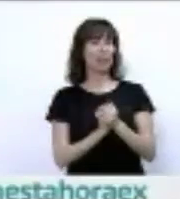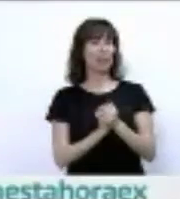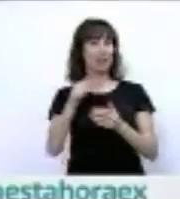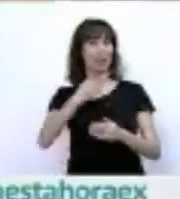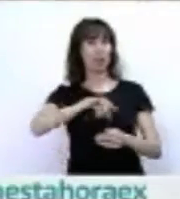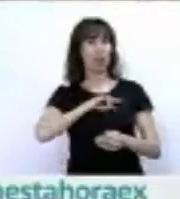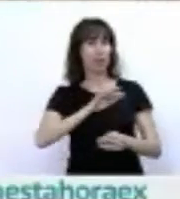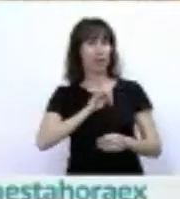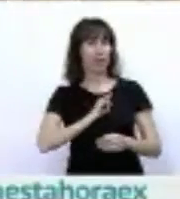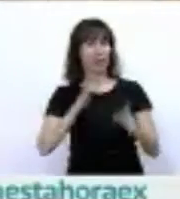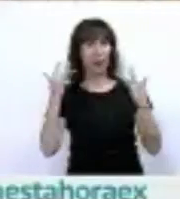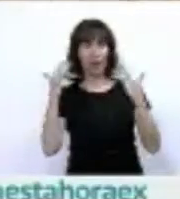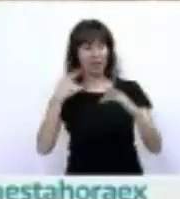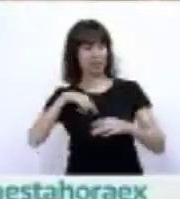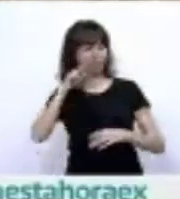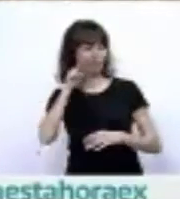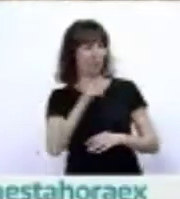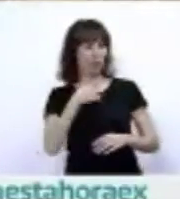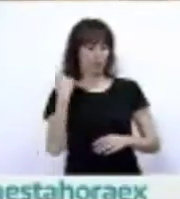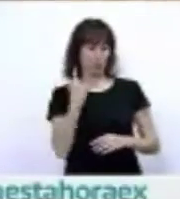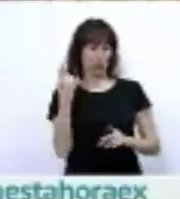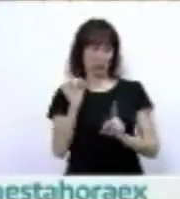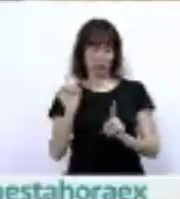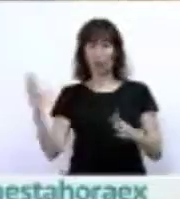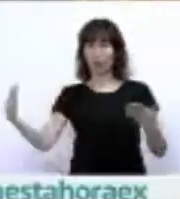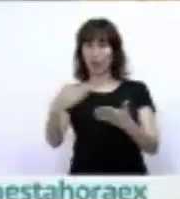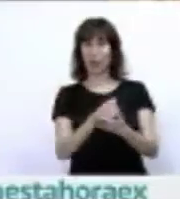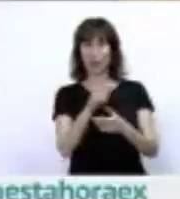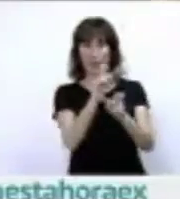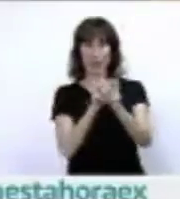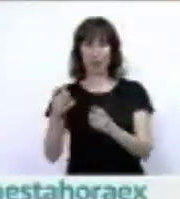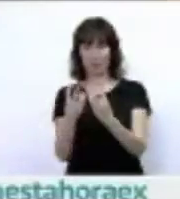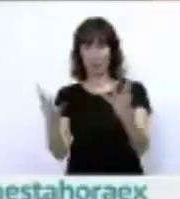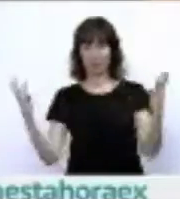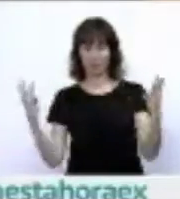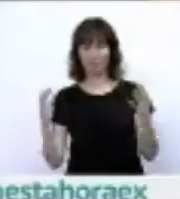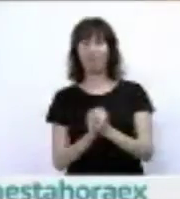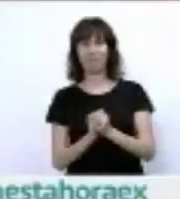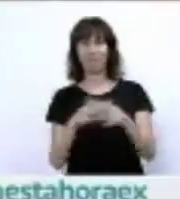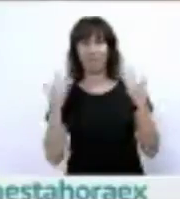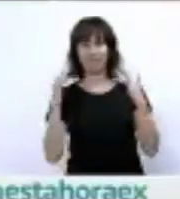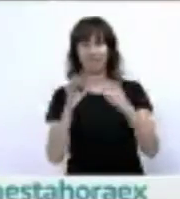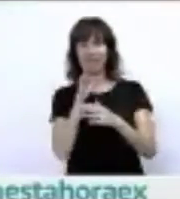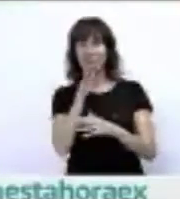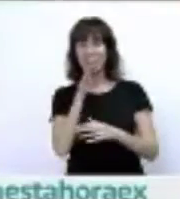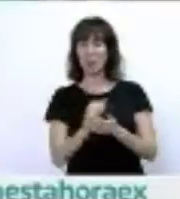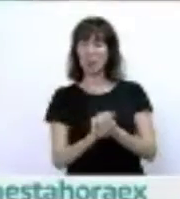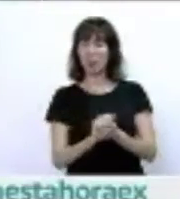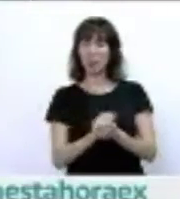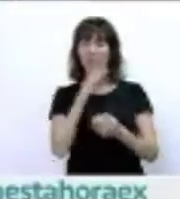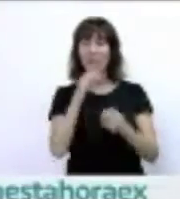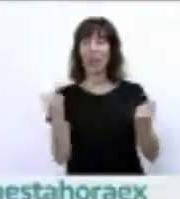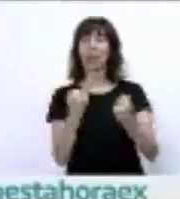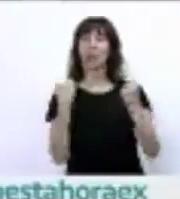asistiendo, echándonos unas risas, he de reconocerlo, no solo yo, sino también todos los asistentes que estamos aquí en esta plaza de toros cubierta de Navalmoral. Echándonos unas risas, como decimos, con la actuación